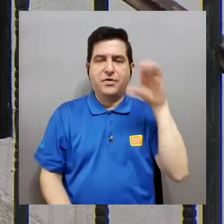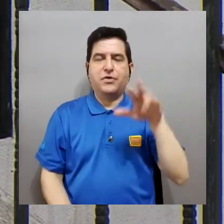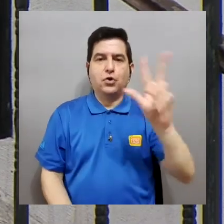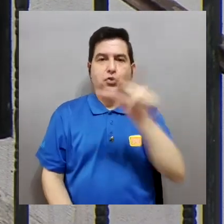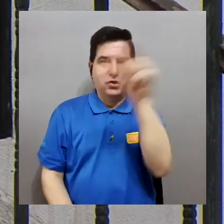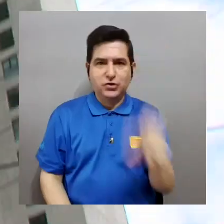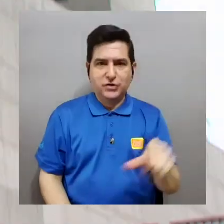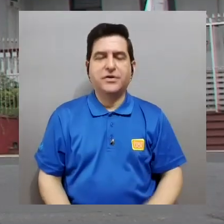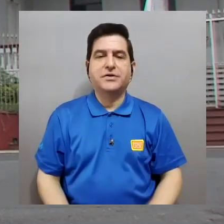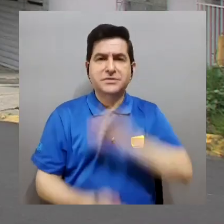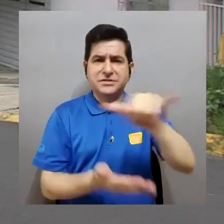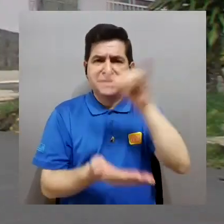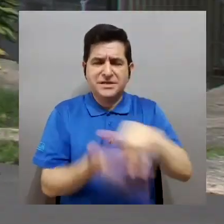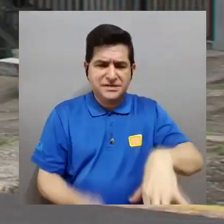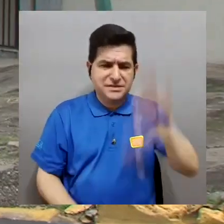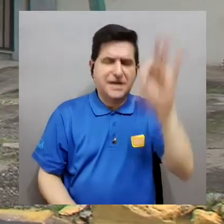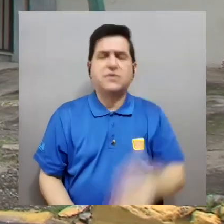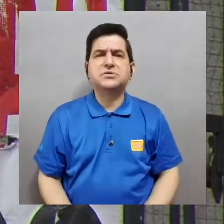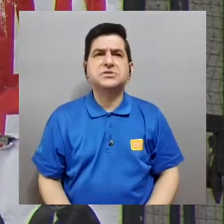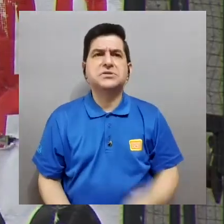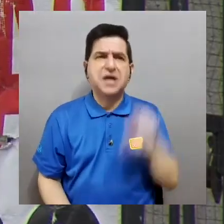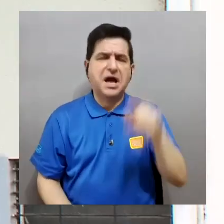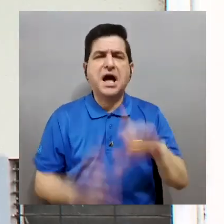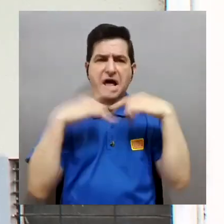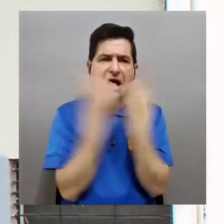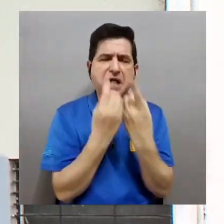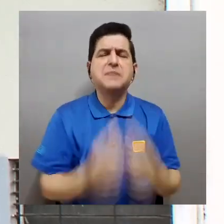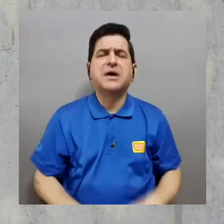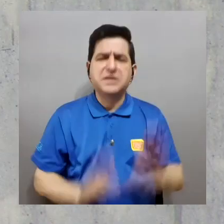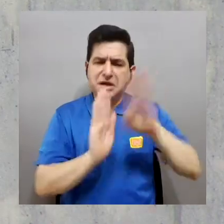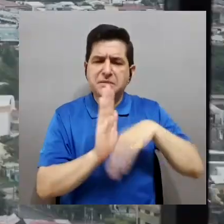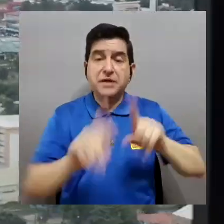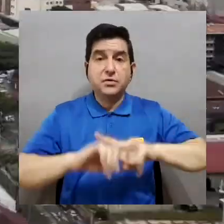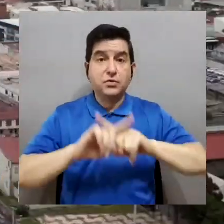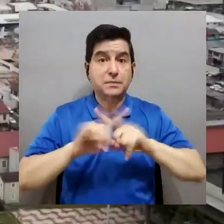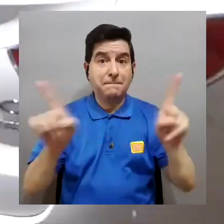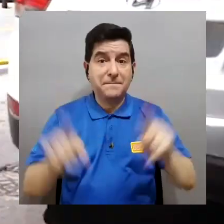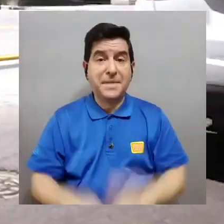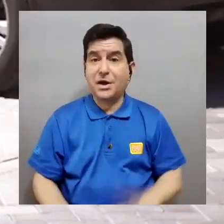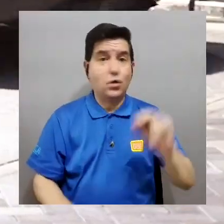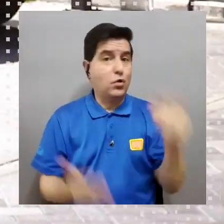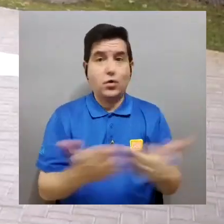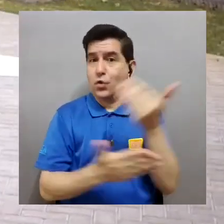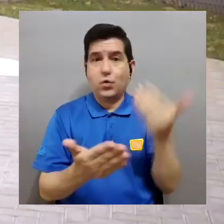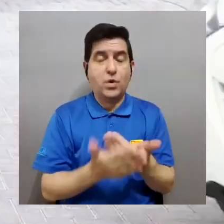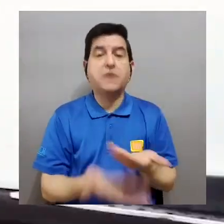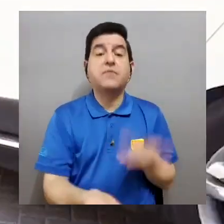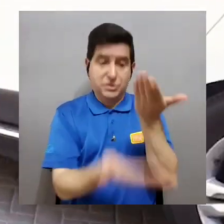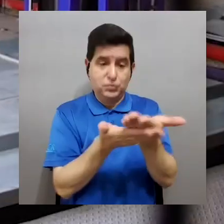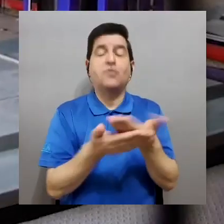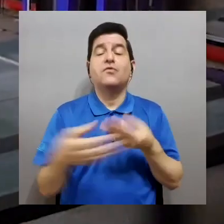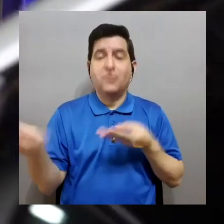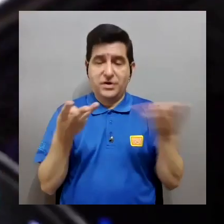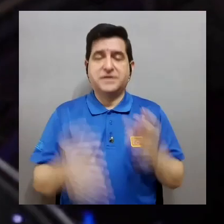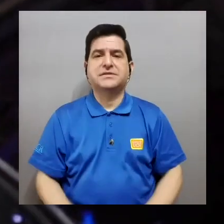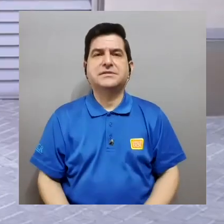zona de Tres Ríos. En San José se pueden encontrar unidades económicas, pero no en unidades nuevas, que es lo que ofrece el